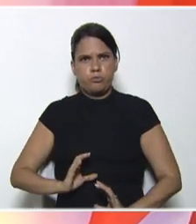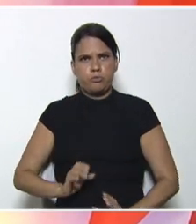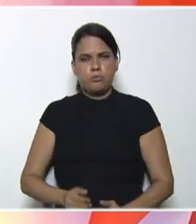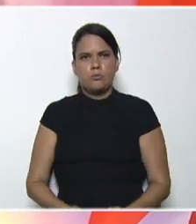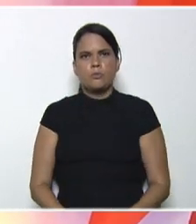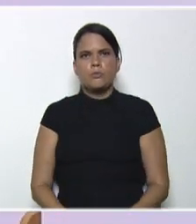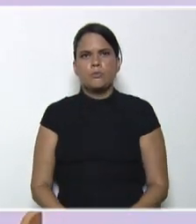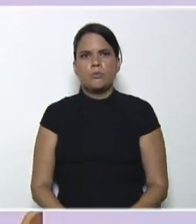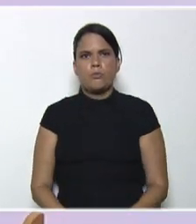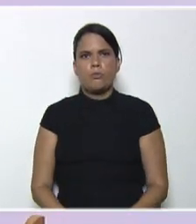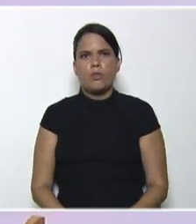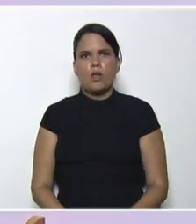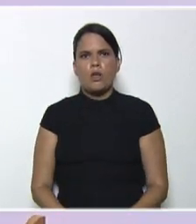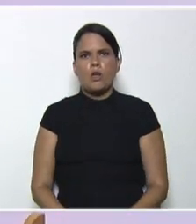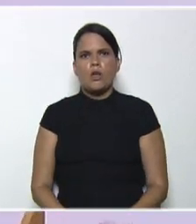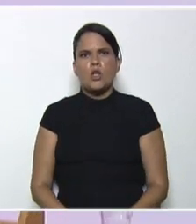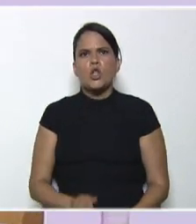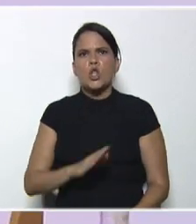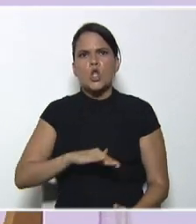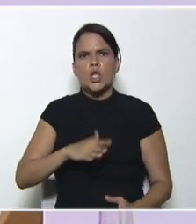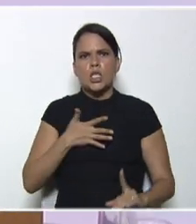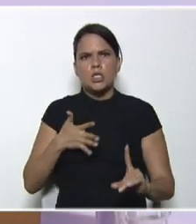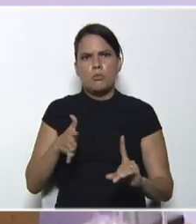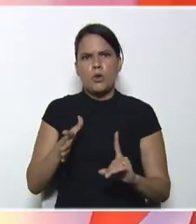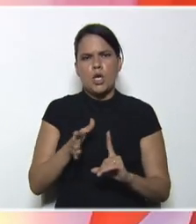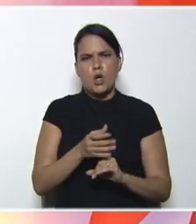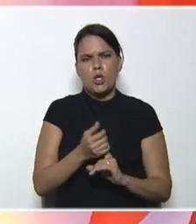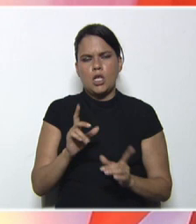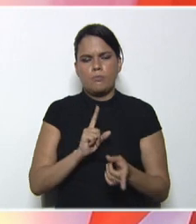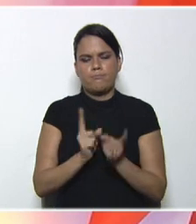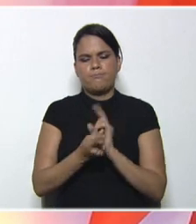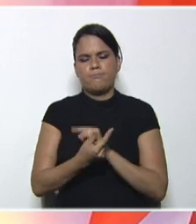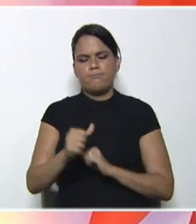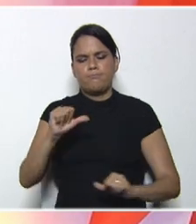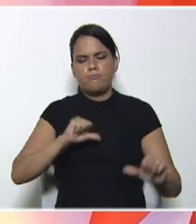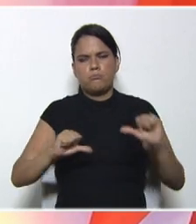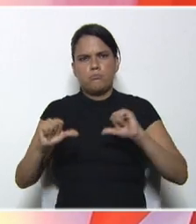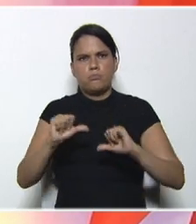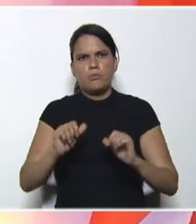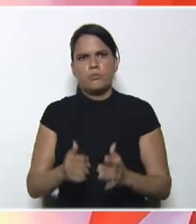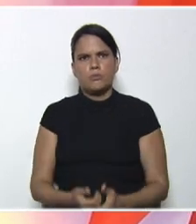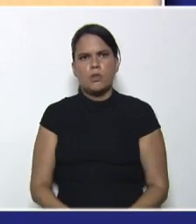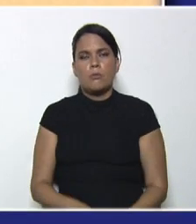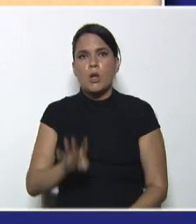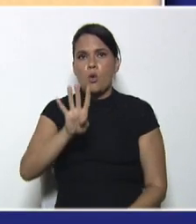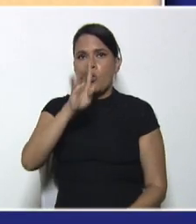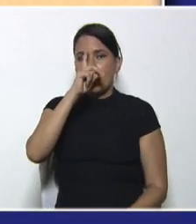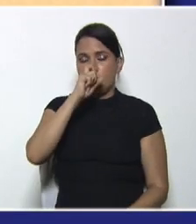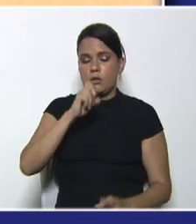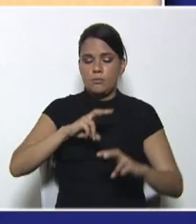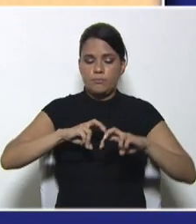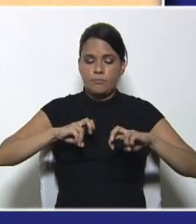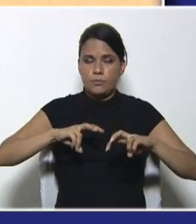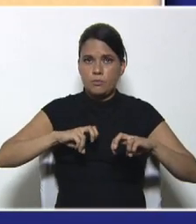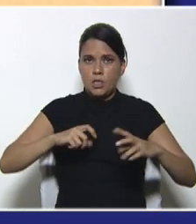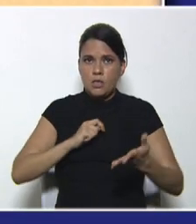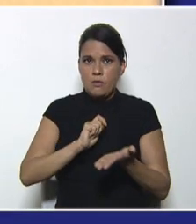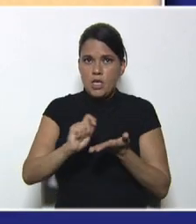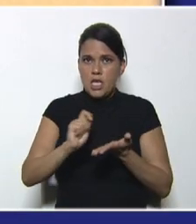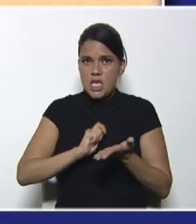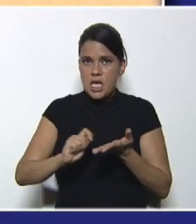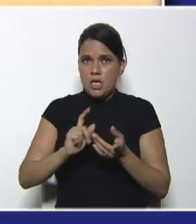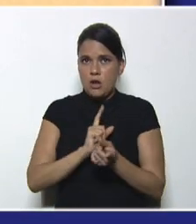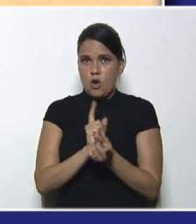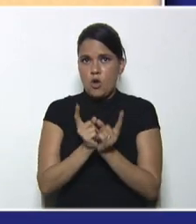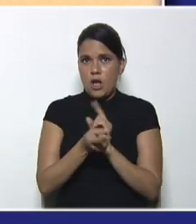modelo anatómico, donde se pueden encontrar algunas de esas reacciones. Para 4º año, investiga y escribe la reacción que presenta